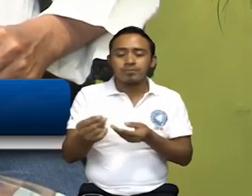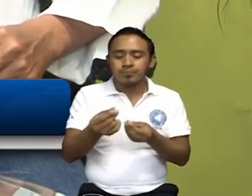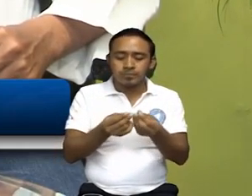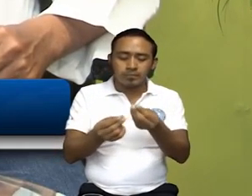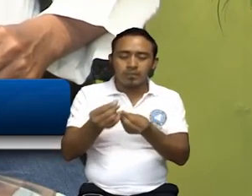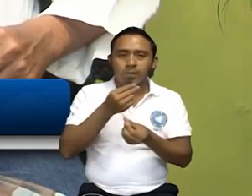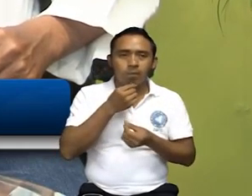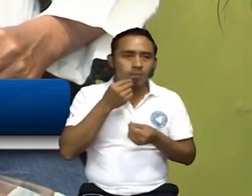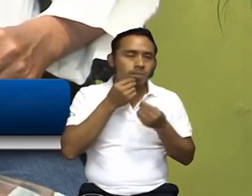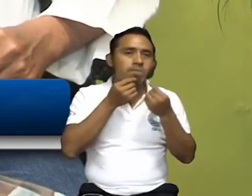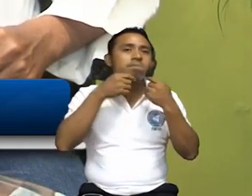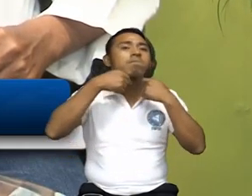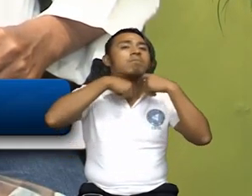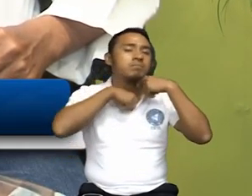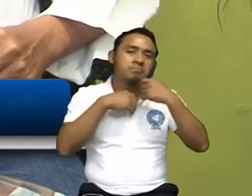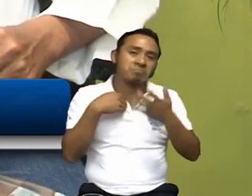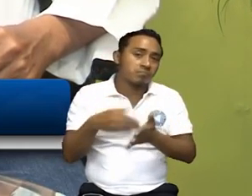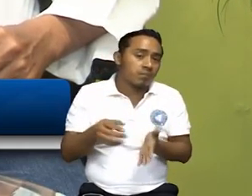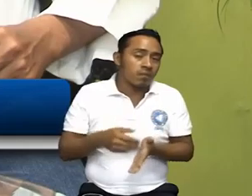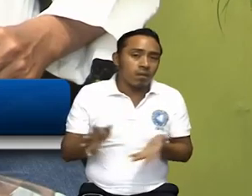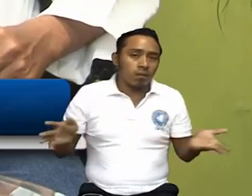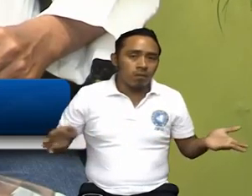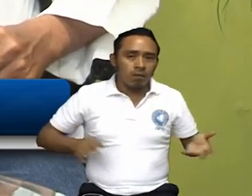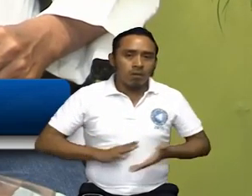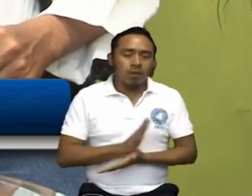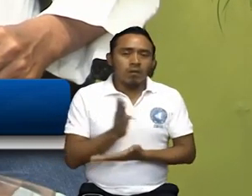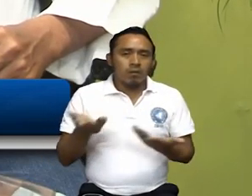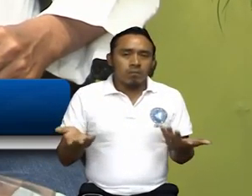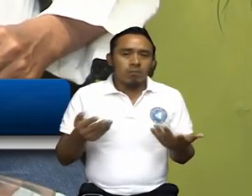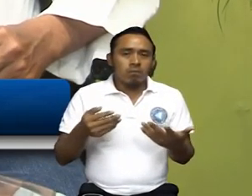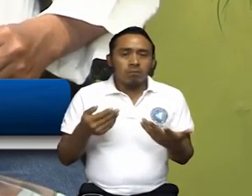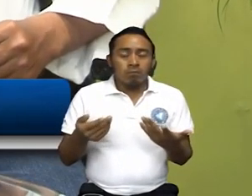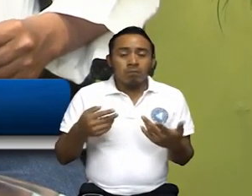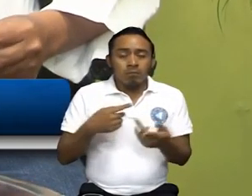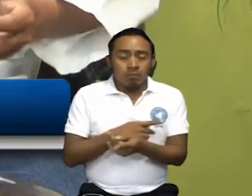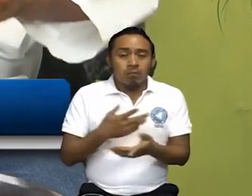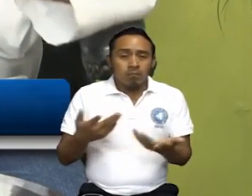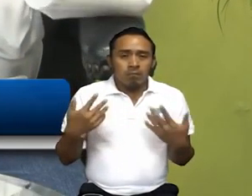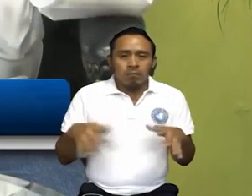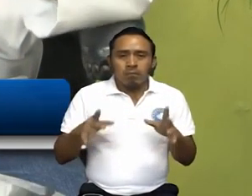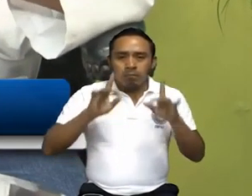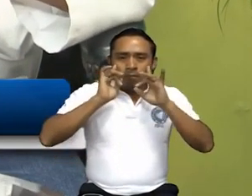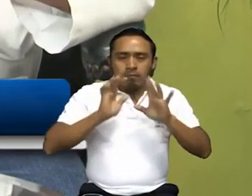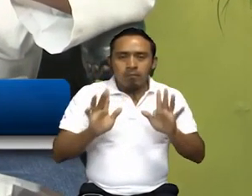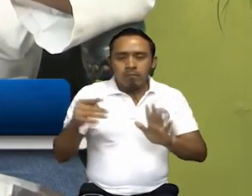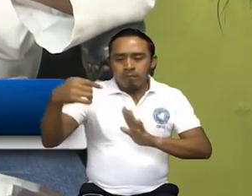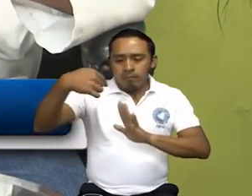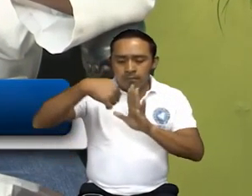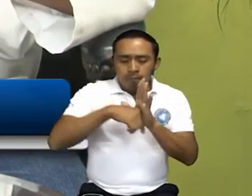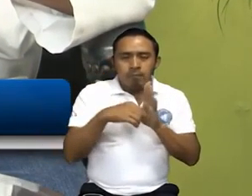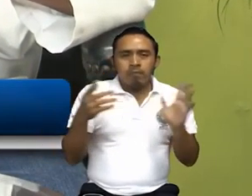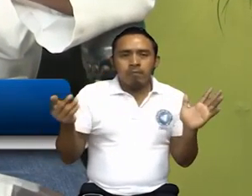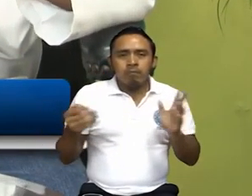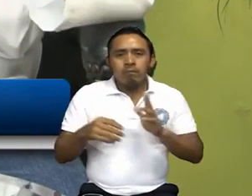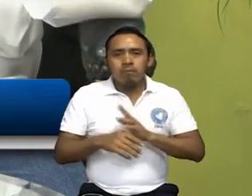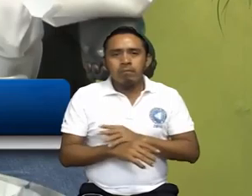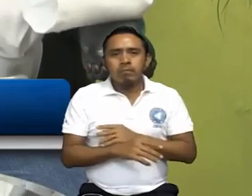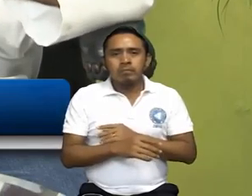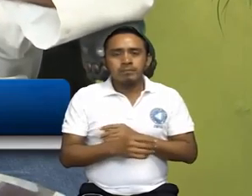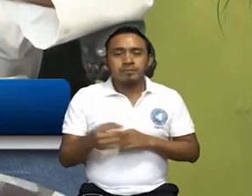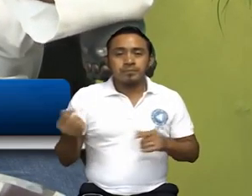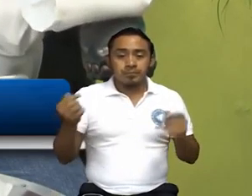en la boquita, lo embebe de saliva y él se vuelve resbaloso. Claro. Y en una de esas se va. Puede irse a